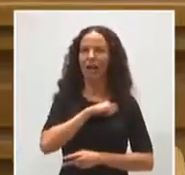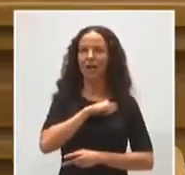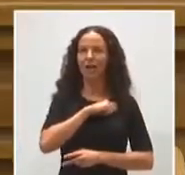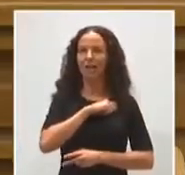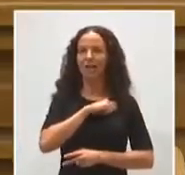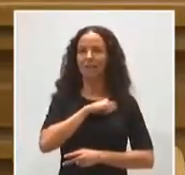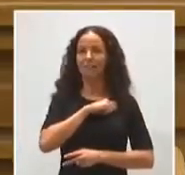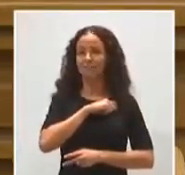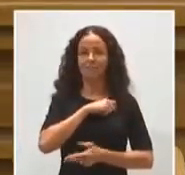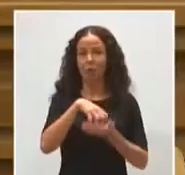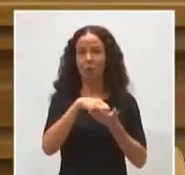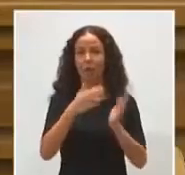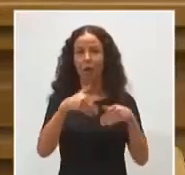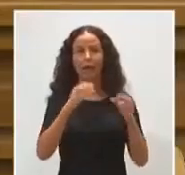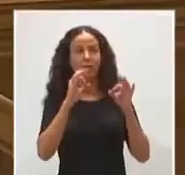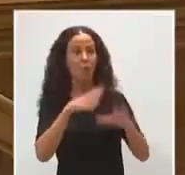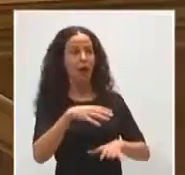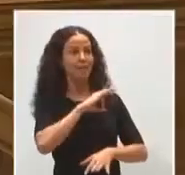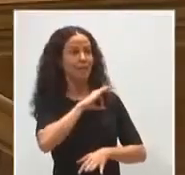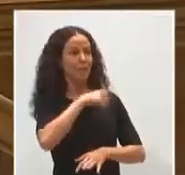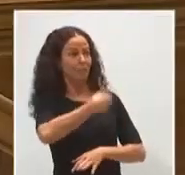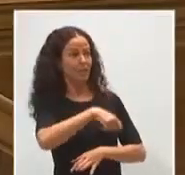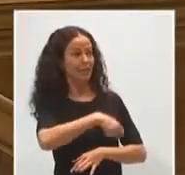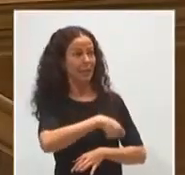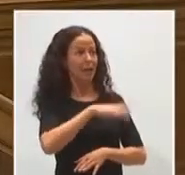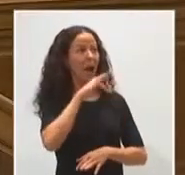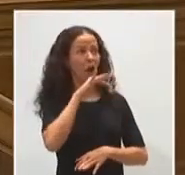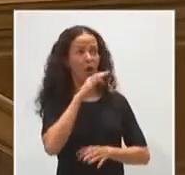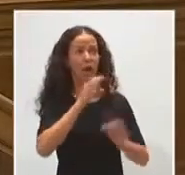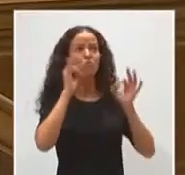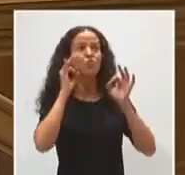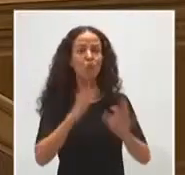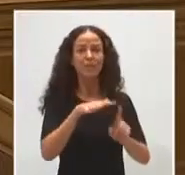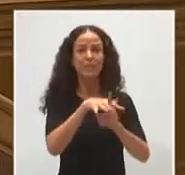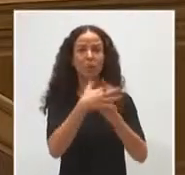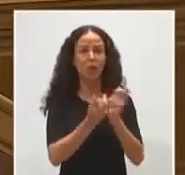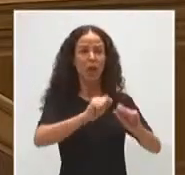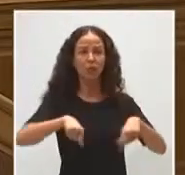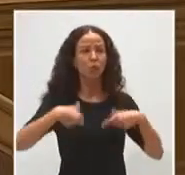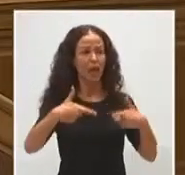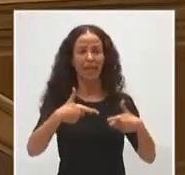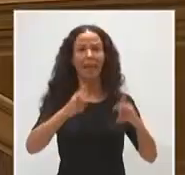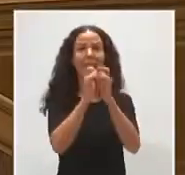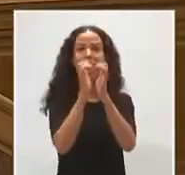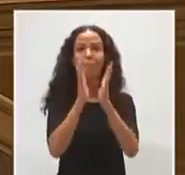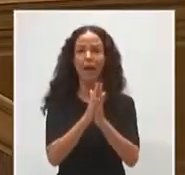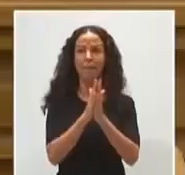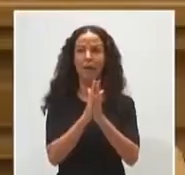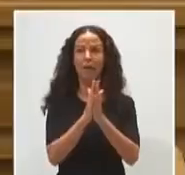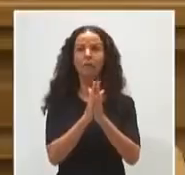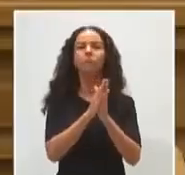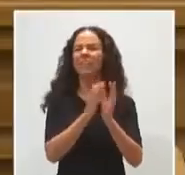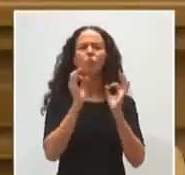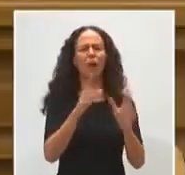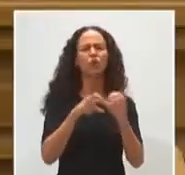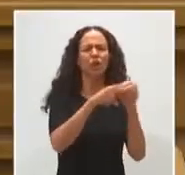presidente se va a afrontar incidentes naturales de otra naturaleza totalmente distinta en la palma con una solidaridad